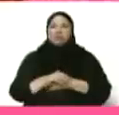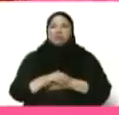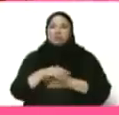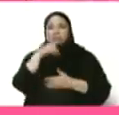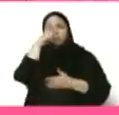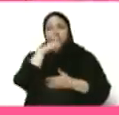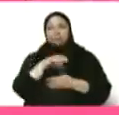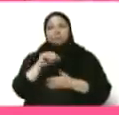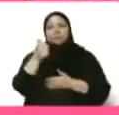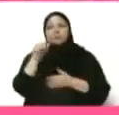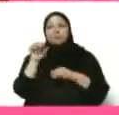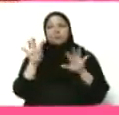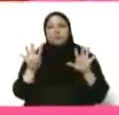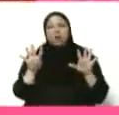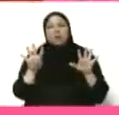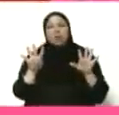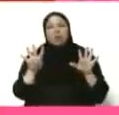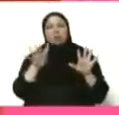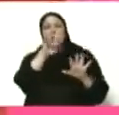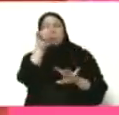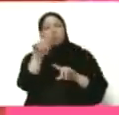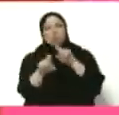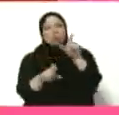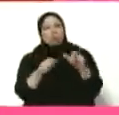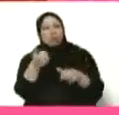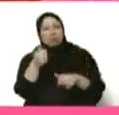año 19, ¿fue?